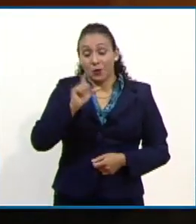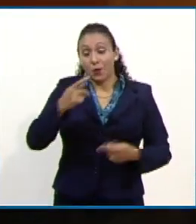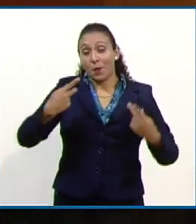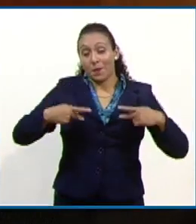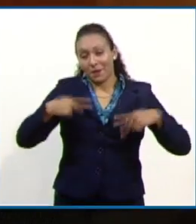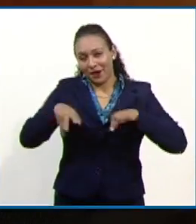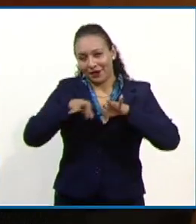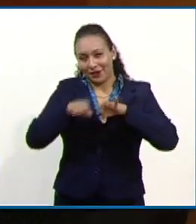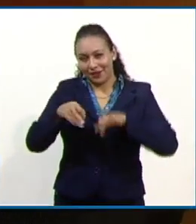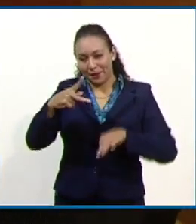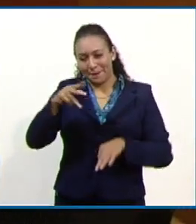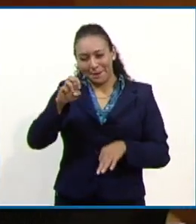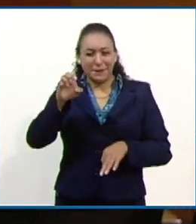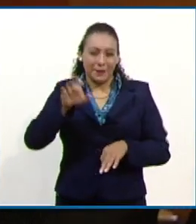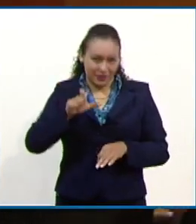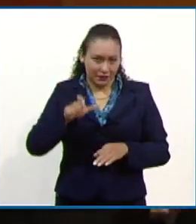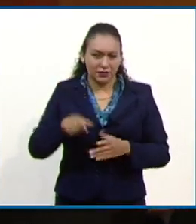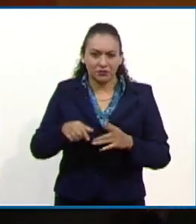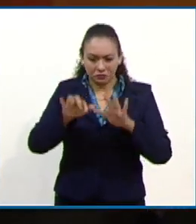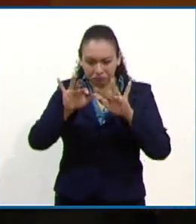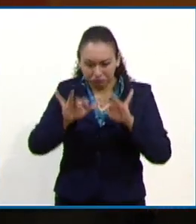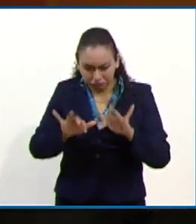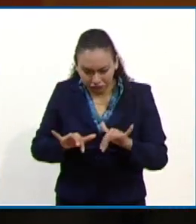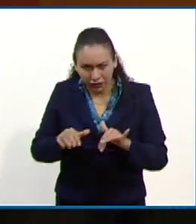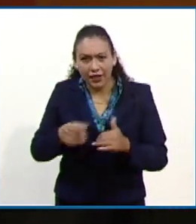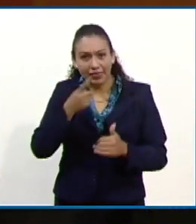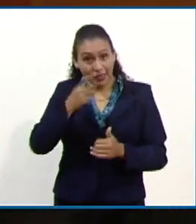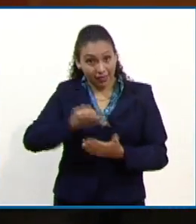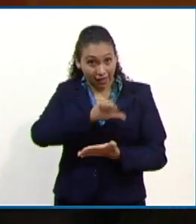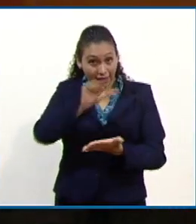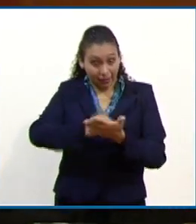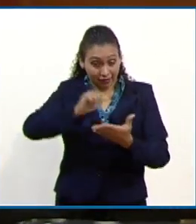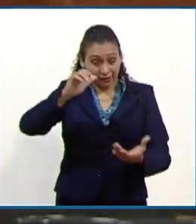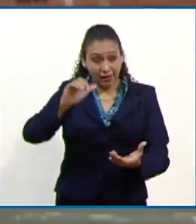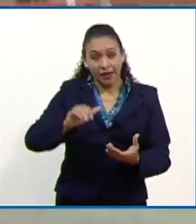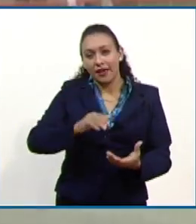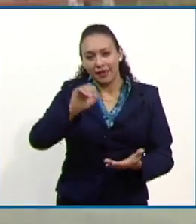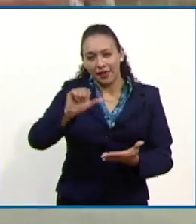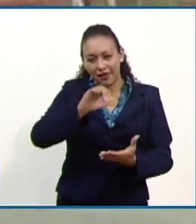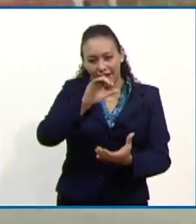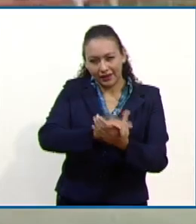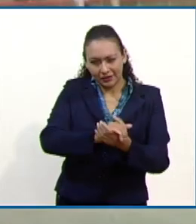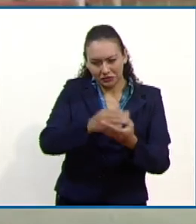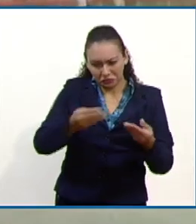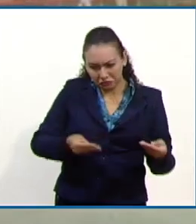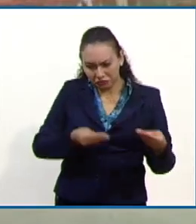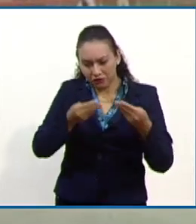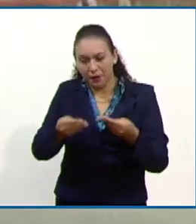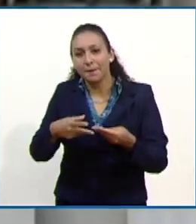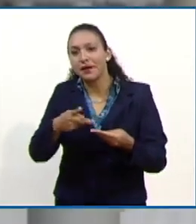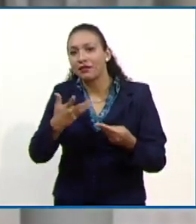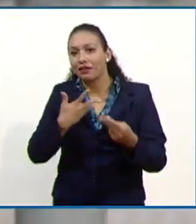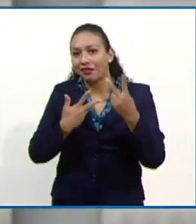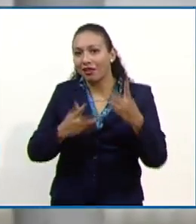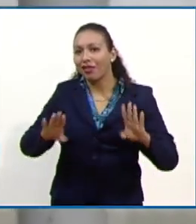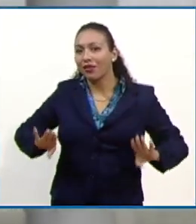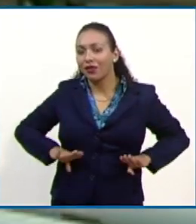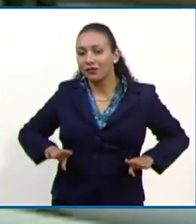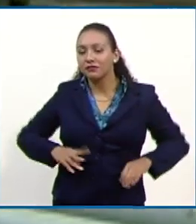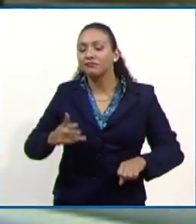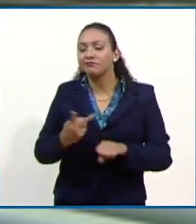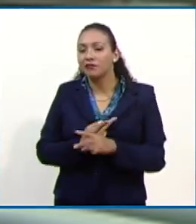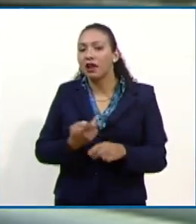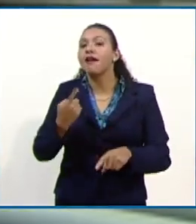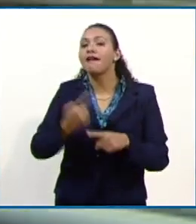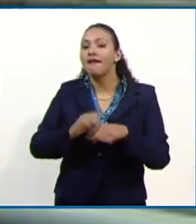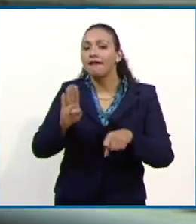su estado civil mediante acta de matrimonio que no haya sido declarada nula o no conste la disolución del matrimonio. Agregó que